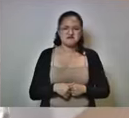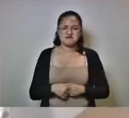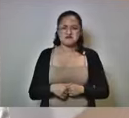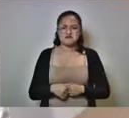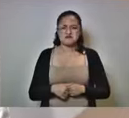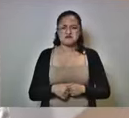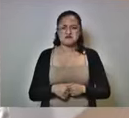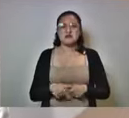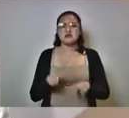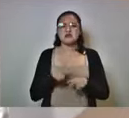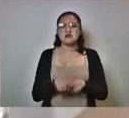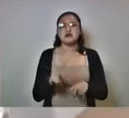¿Qué se siguen montando en la crítica?